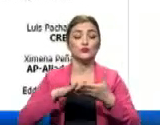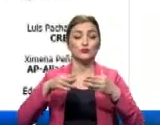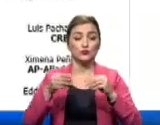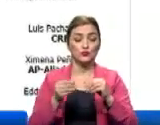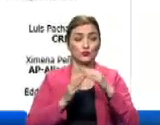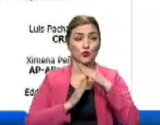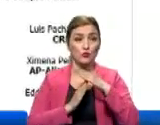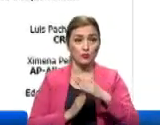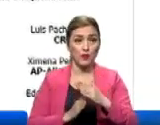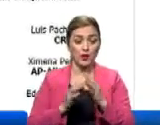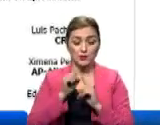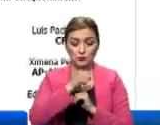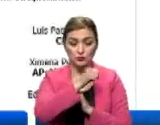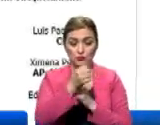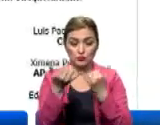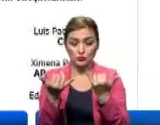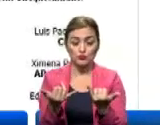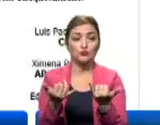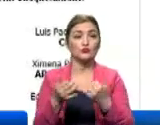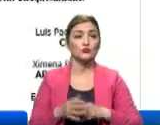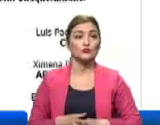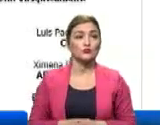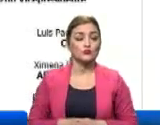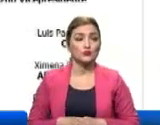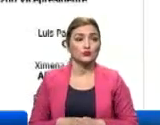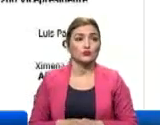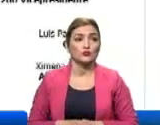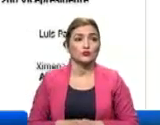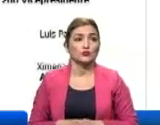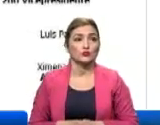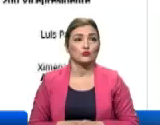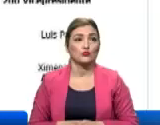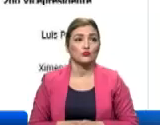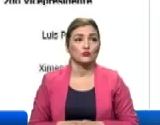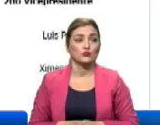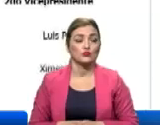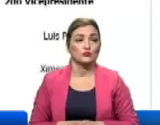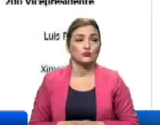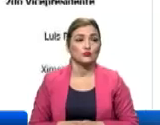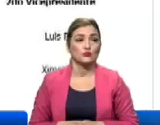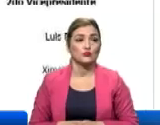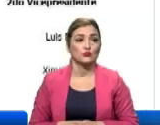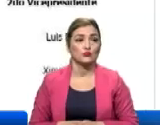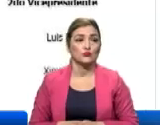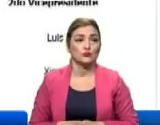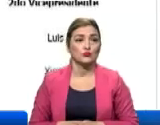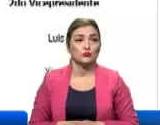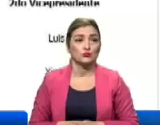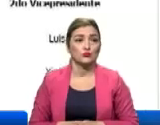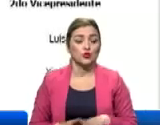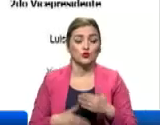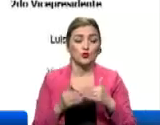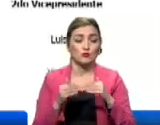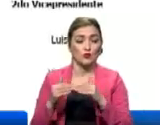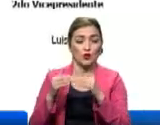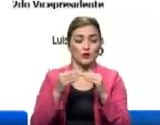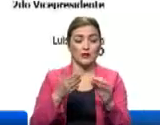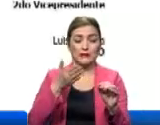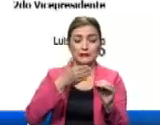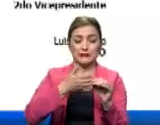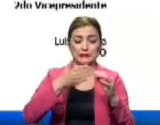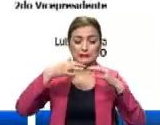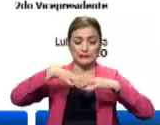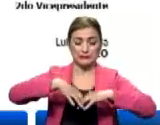pacífica a la situación actual además condenan todas las acciones que intenten desestabilizar la democracia y generen